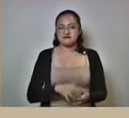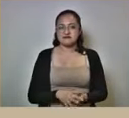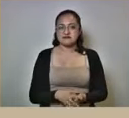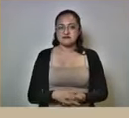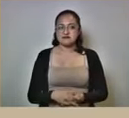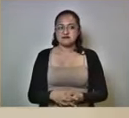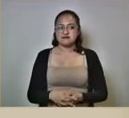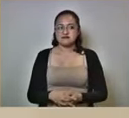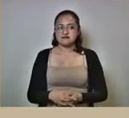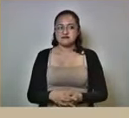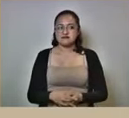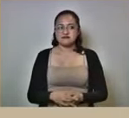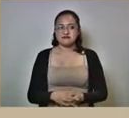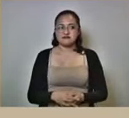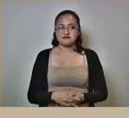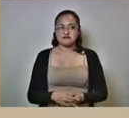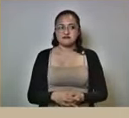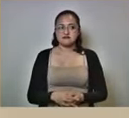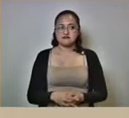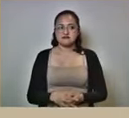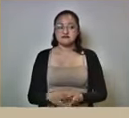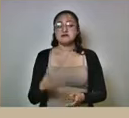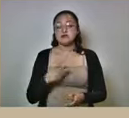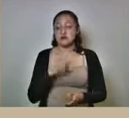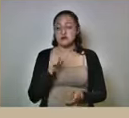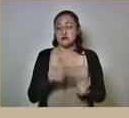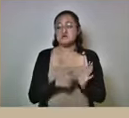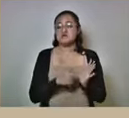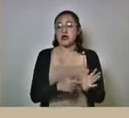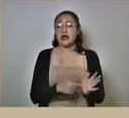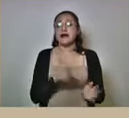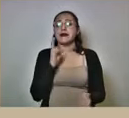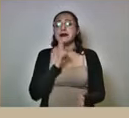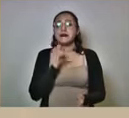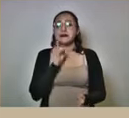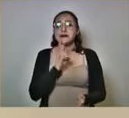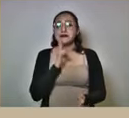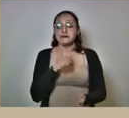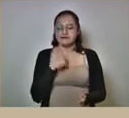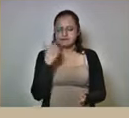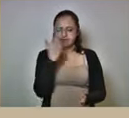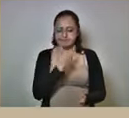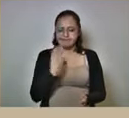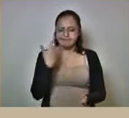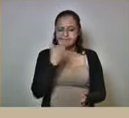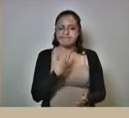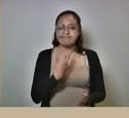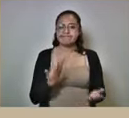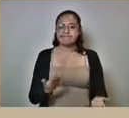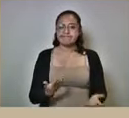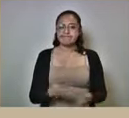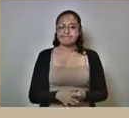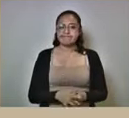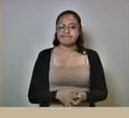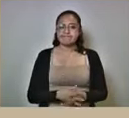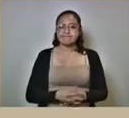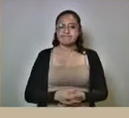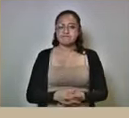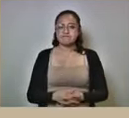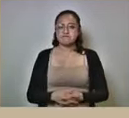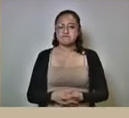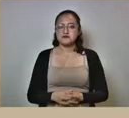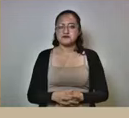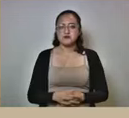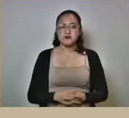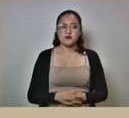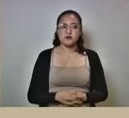una cuenta pública que se tendrá que entregar en su momento y será revisada por la Contraloría, por, ¿cómo